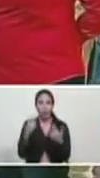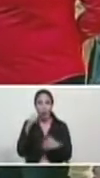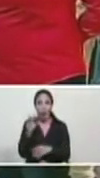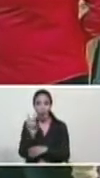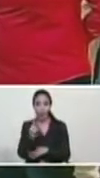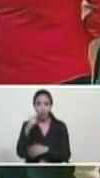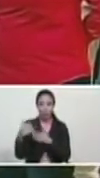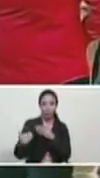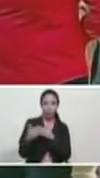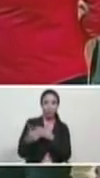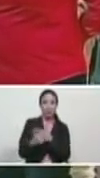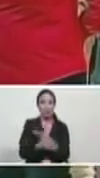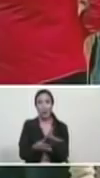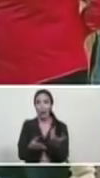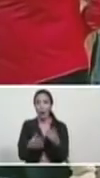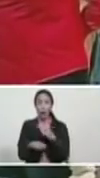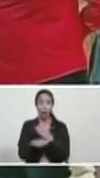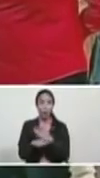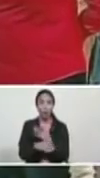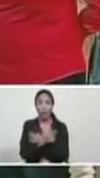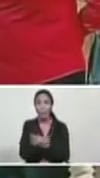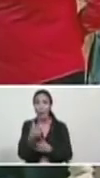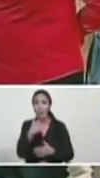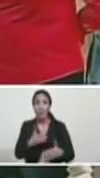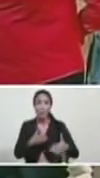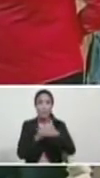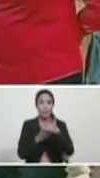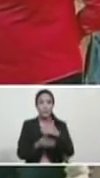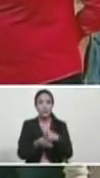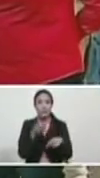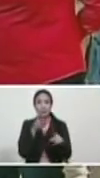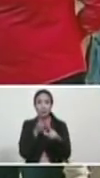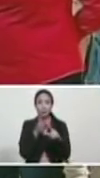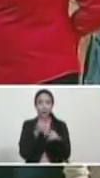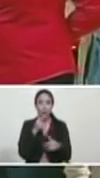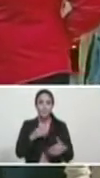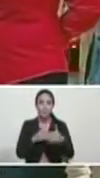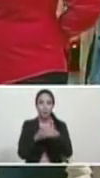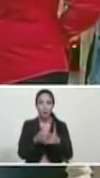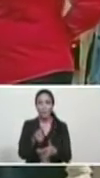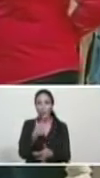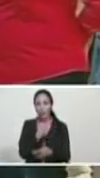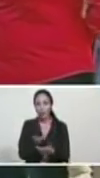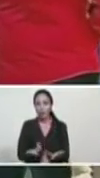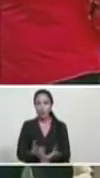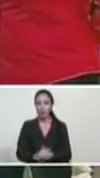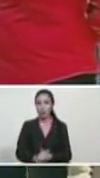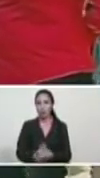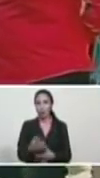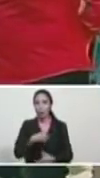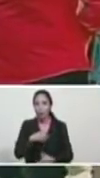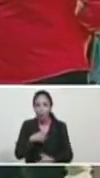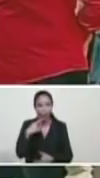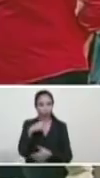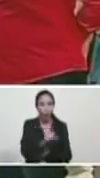la persecución que hay contra las medicinas. Nos tienen secuestrados